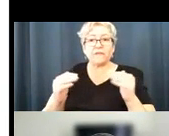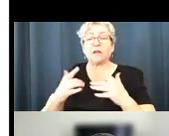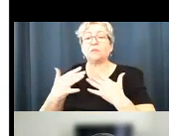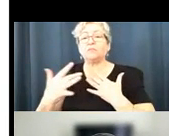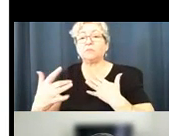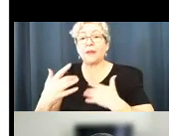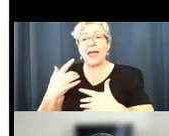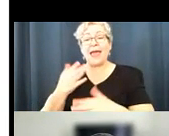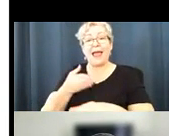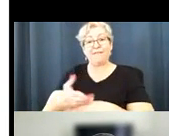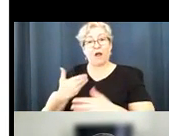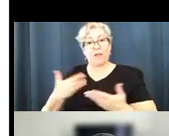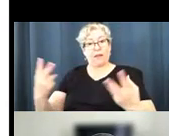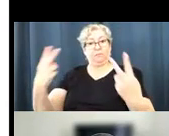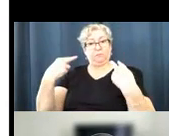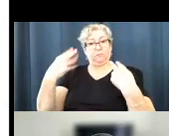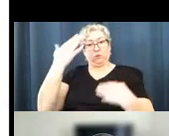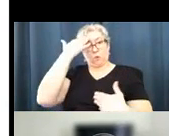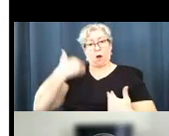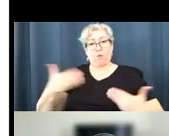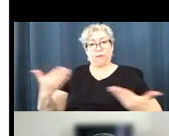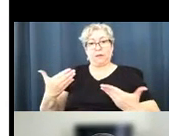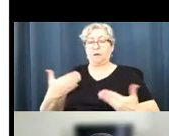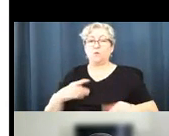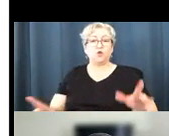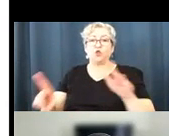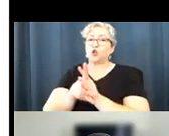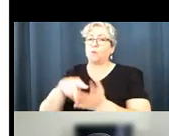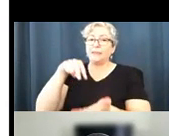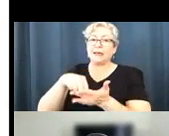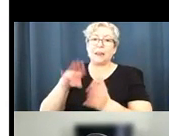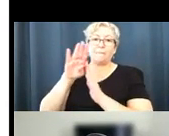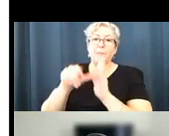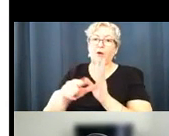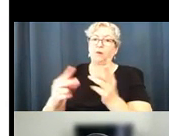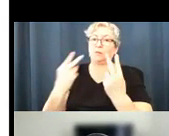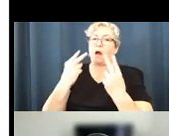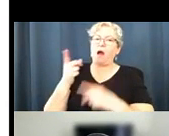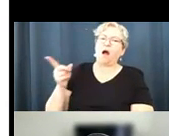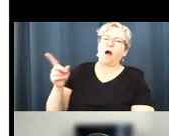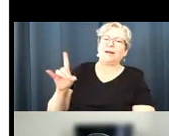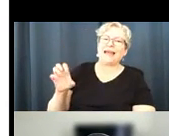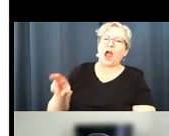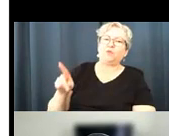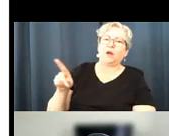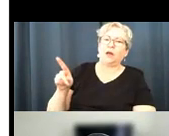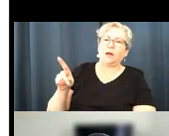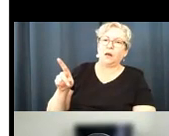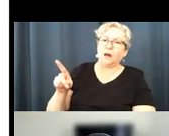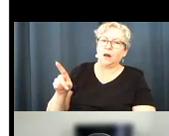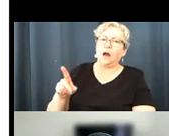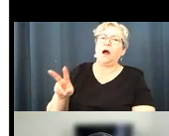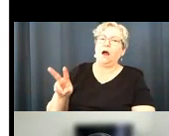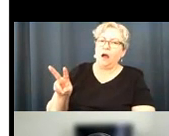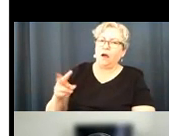A veces, después que yo enseñaba mi presencia, muchas veces yo iba y me paraba por la parte de atrás y decía, ah, espérate, aquí